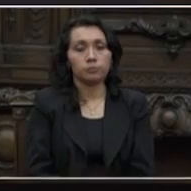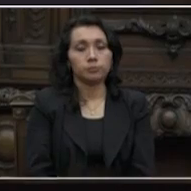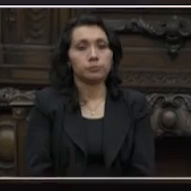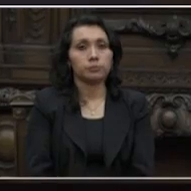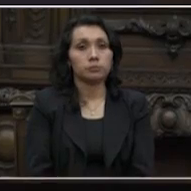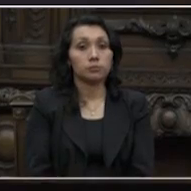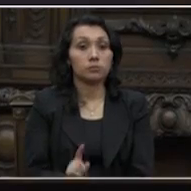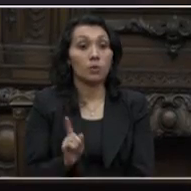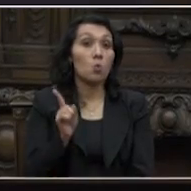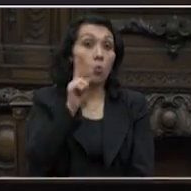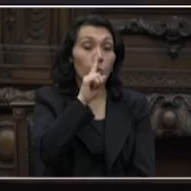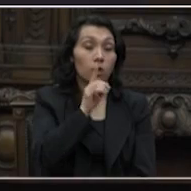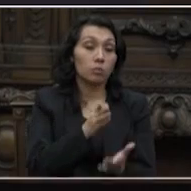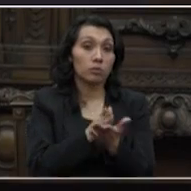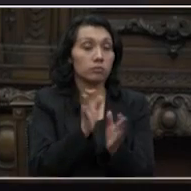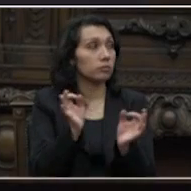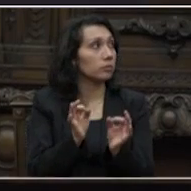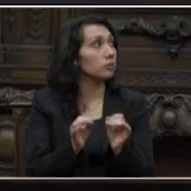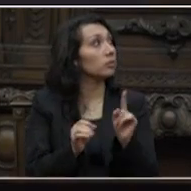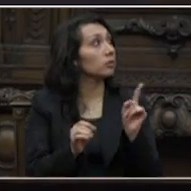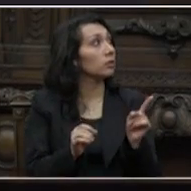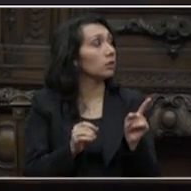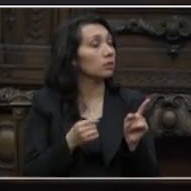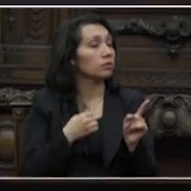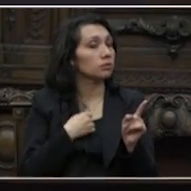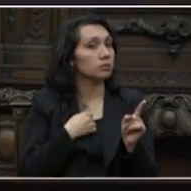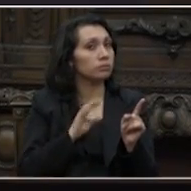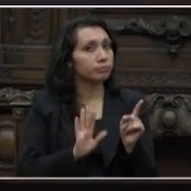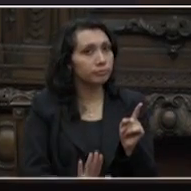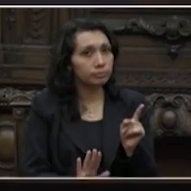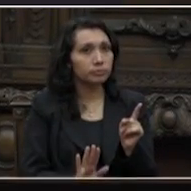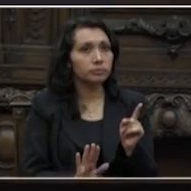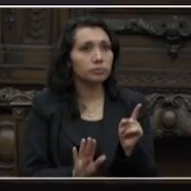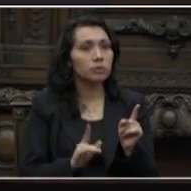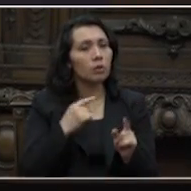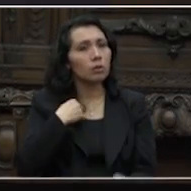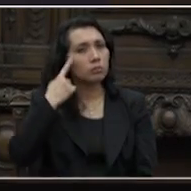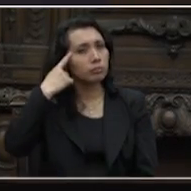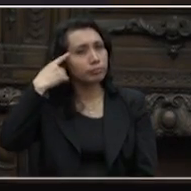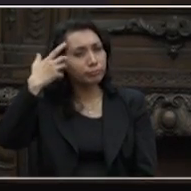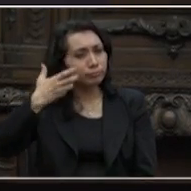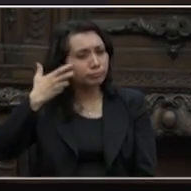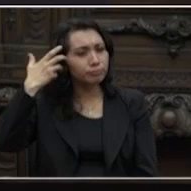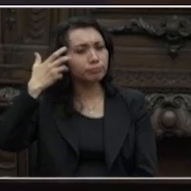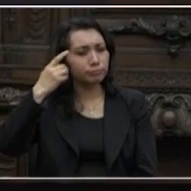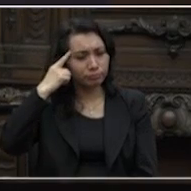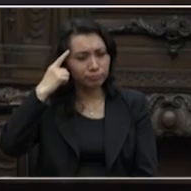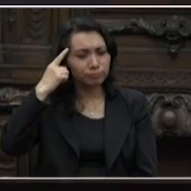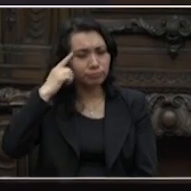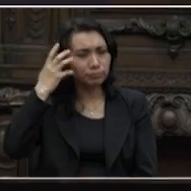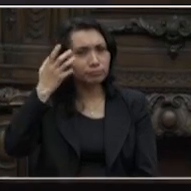por el final, porque eso era, ahí es donde me quedé como reflexionando.